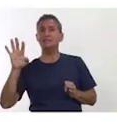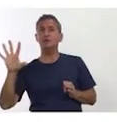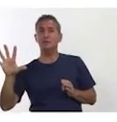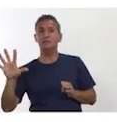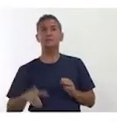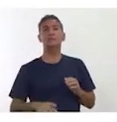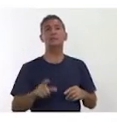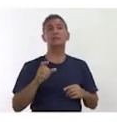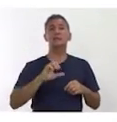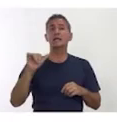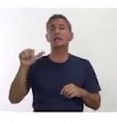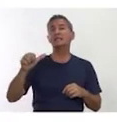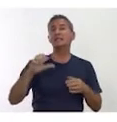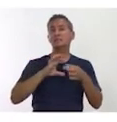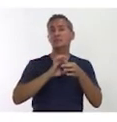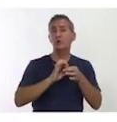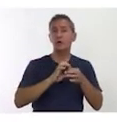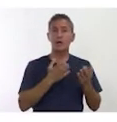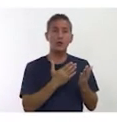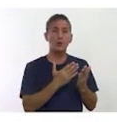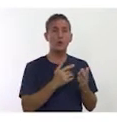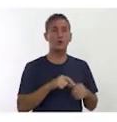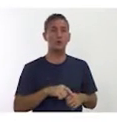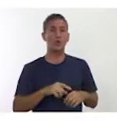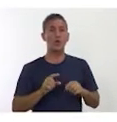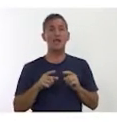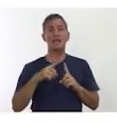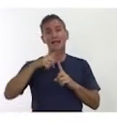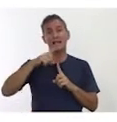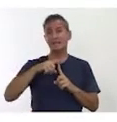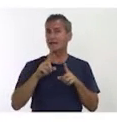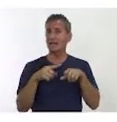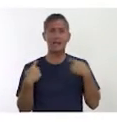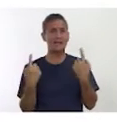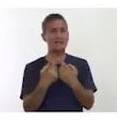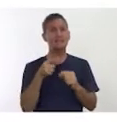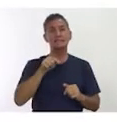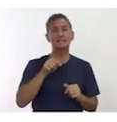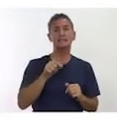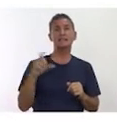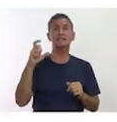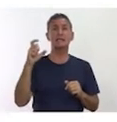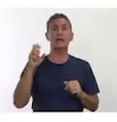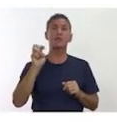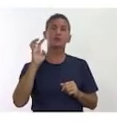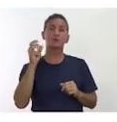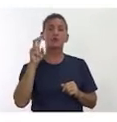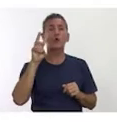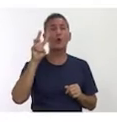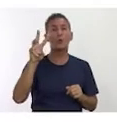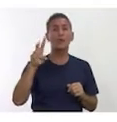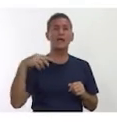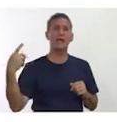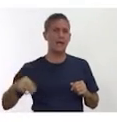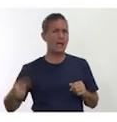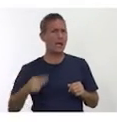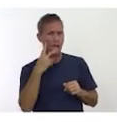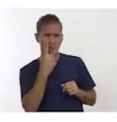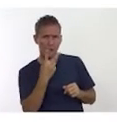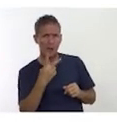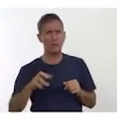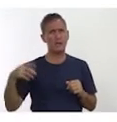de 10º grado. Y las tareas generales del capítulo, de ese capítulo 3, aparecen toda una serie de